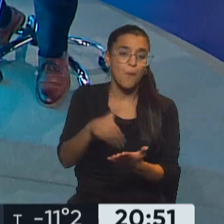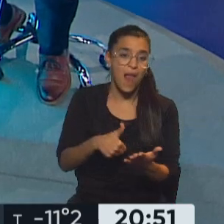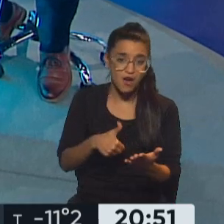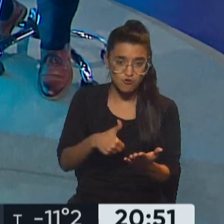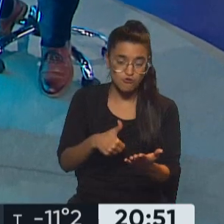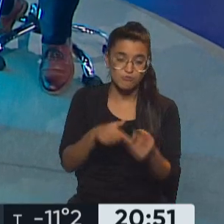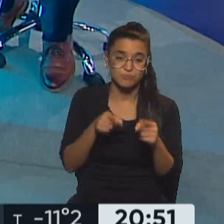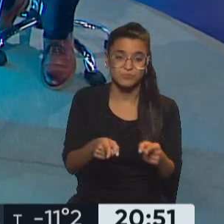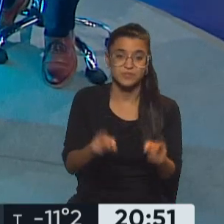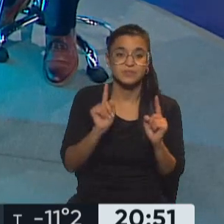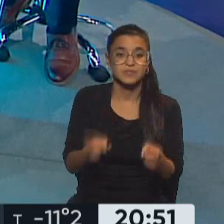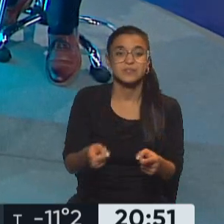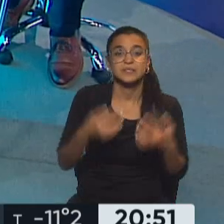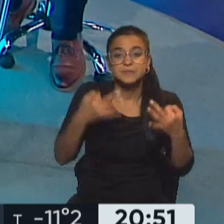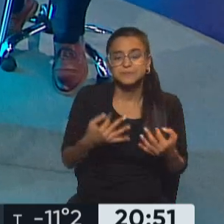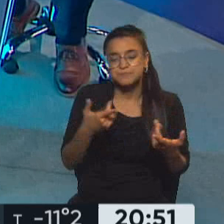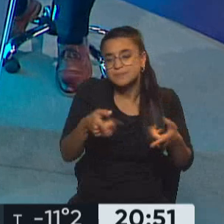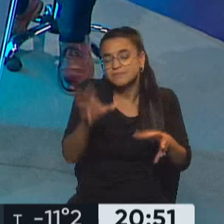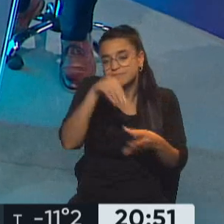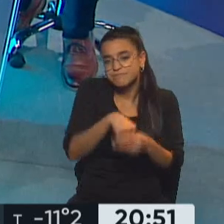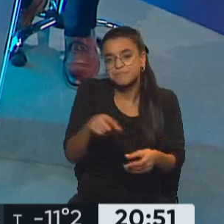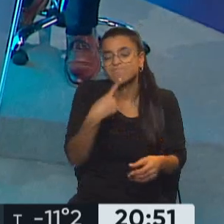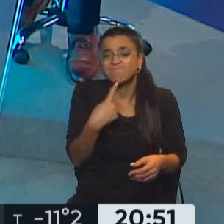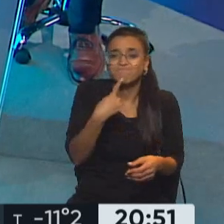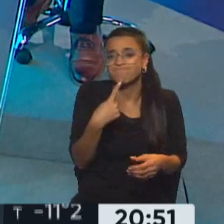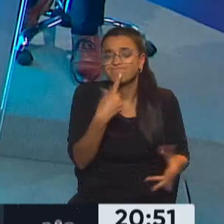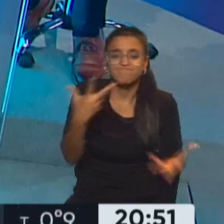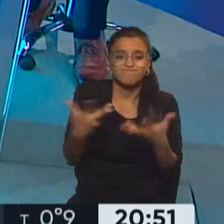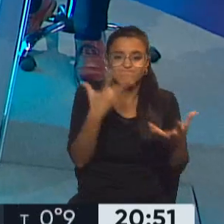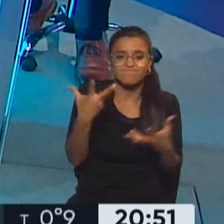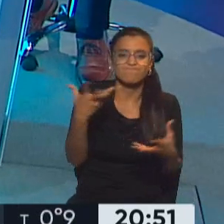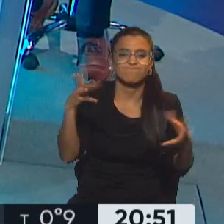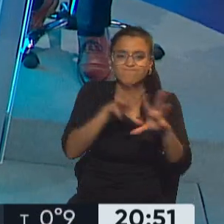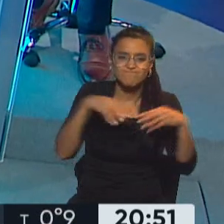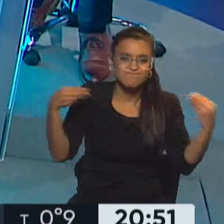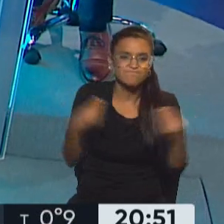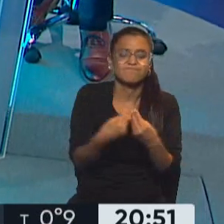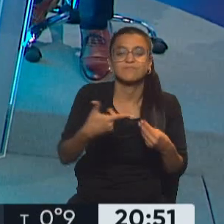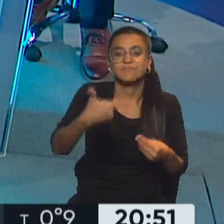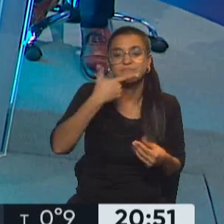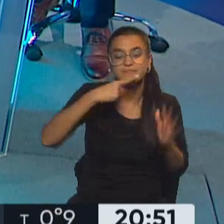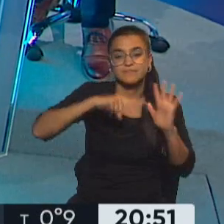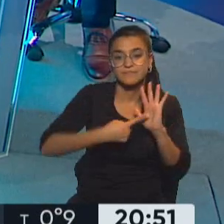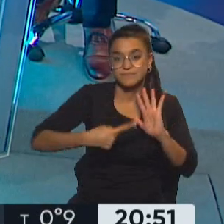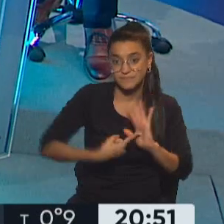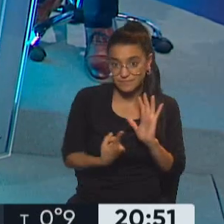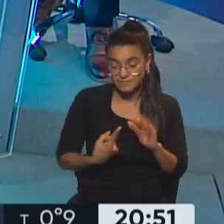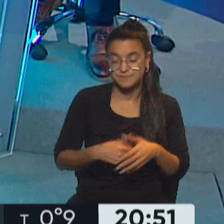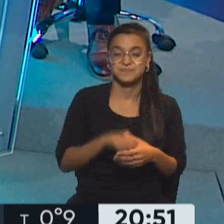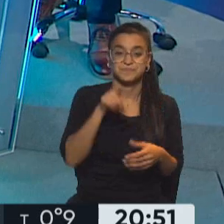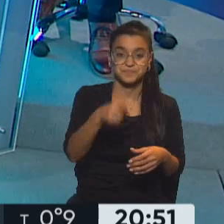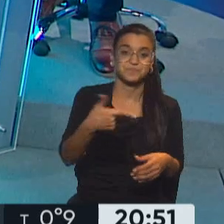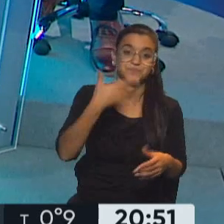eso tampoco nunca es definitivo, forma parte de la indecisión. Suman entre ambos 17 puntos.